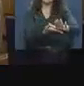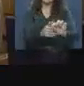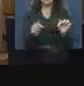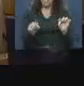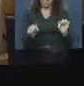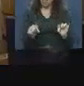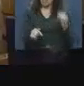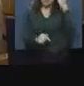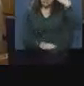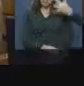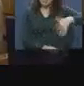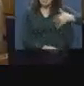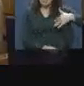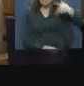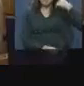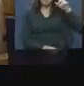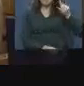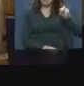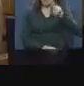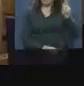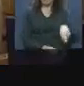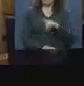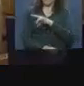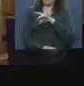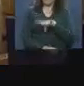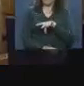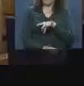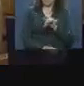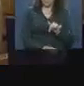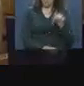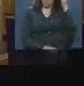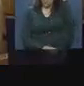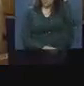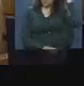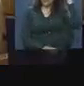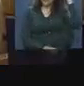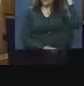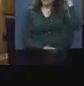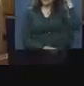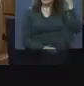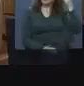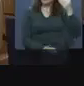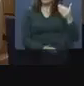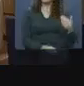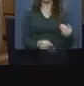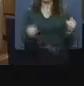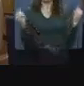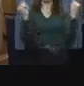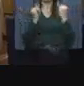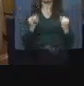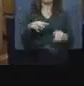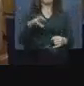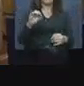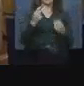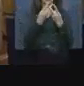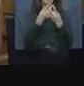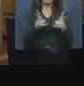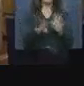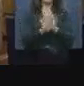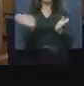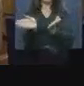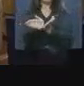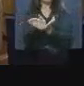es un día importante para la República, señor presidente. Hoy es un día en que las formas neoliberales comienzan a ser desalojadas